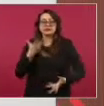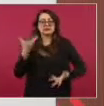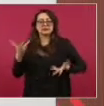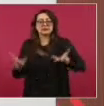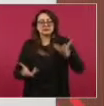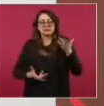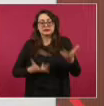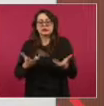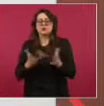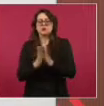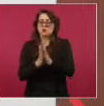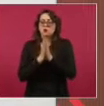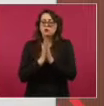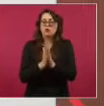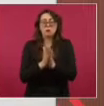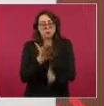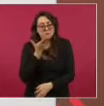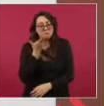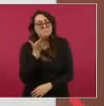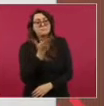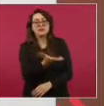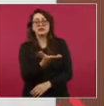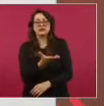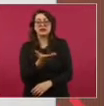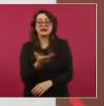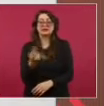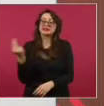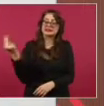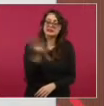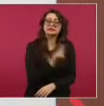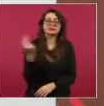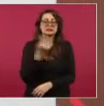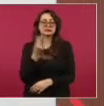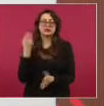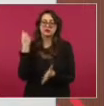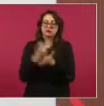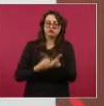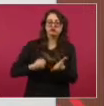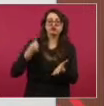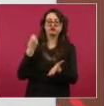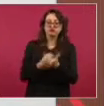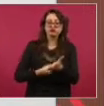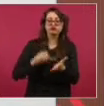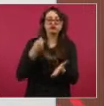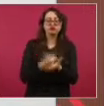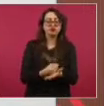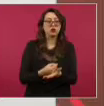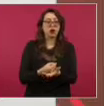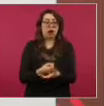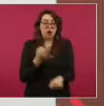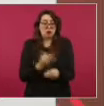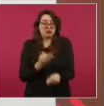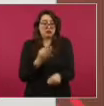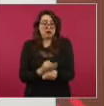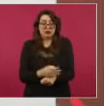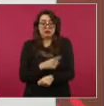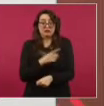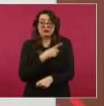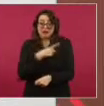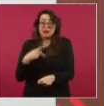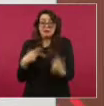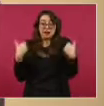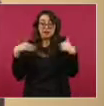respeto acciones inmediatas a fin de no llegar a una necesidad de solicitar incrementos salariales de emergencia.